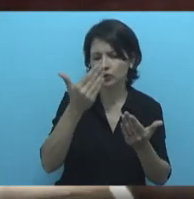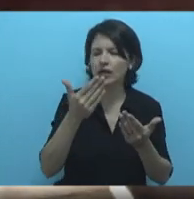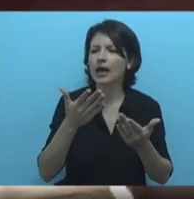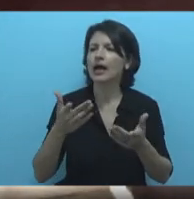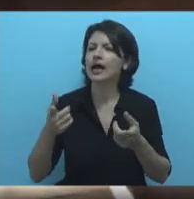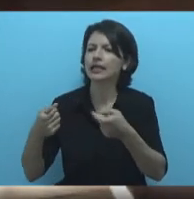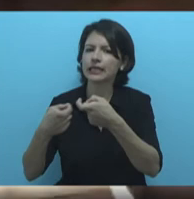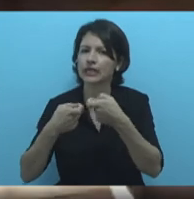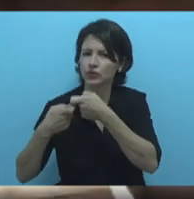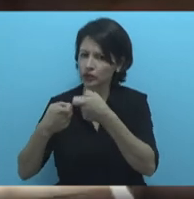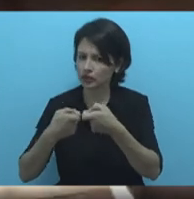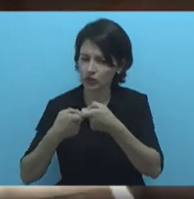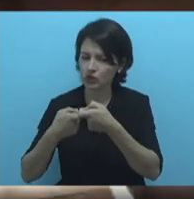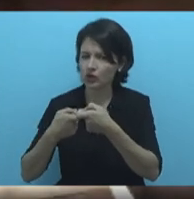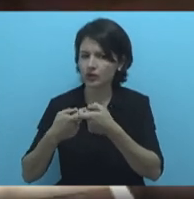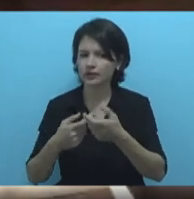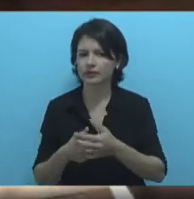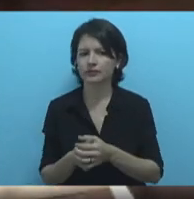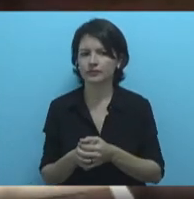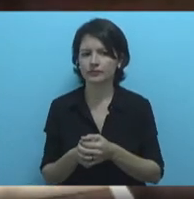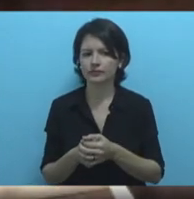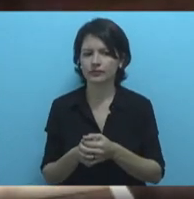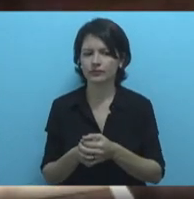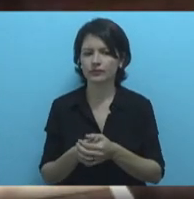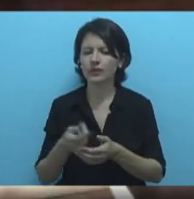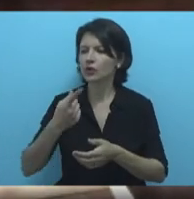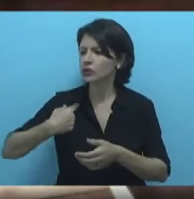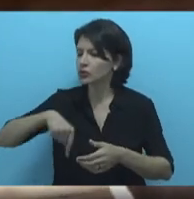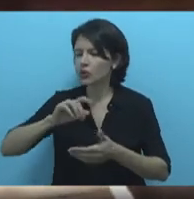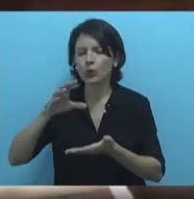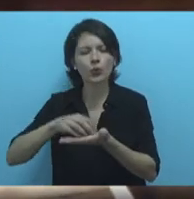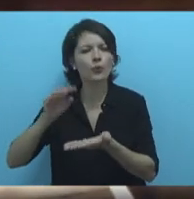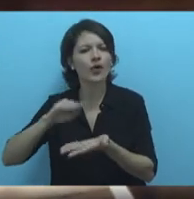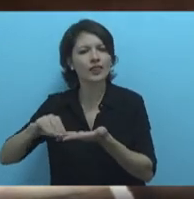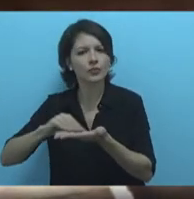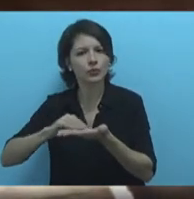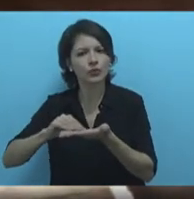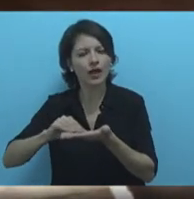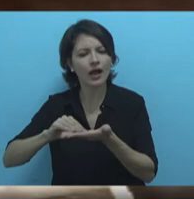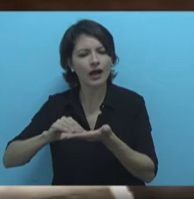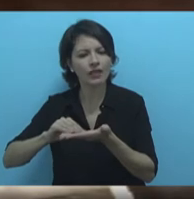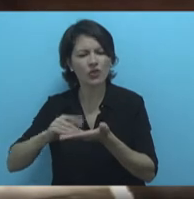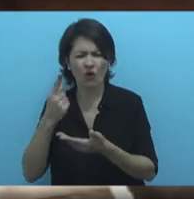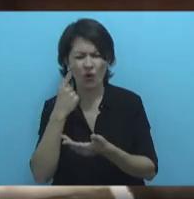y además de ello creo que nosotros como legislatura no tenemos la potestad para regular el funcionamiento